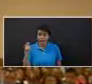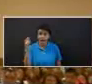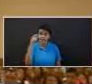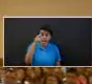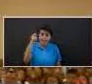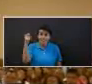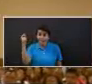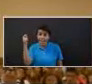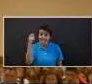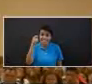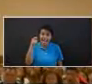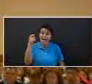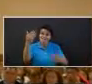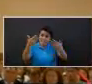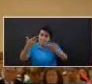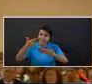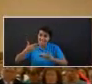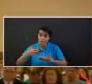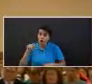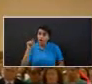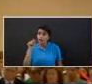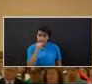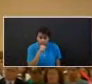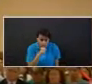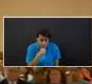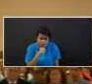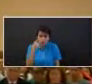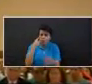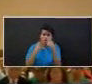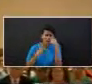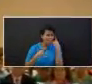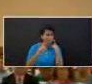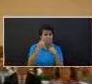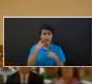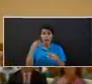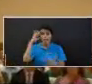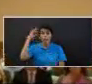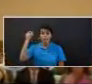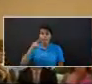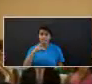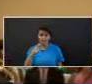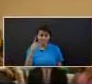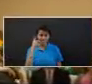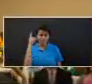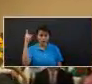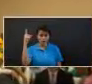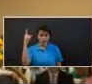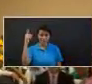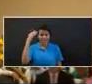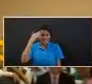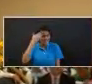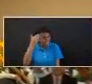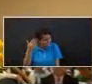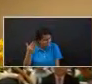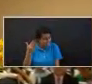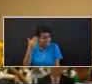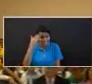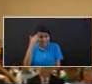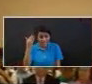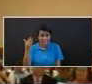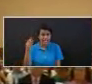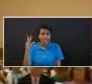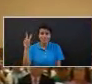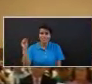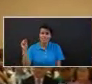bienvenido. Y él lloraba, el anciano lloraba y lloraba, porque decía: Señor, gracias, no, yo